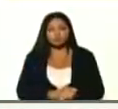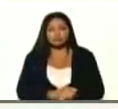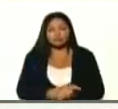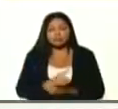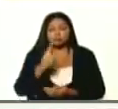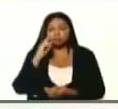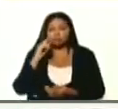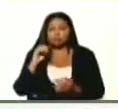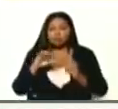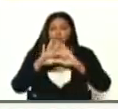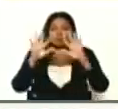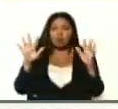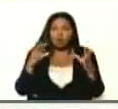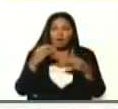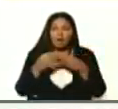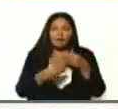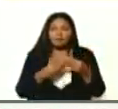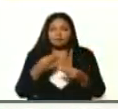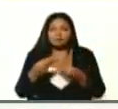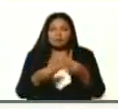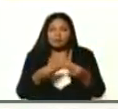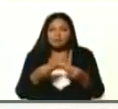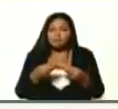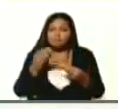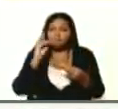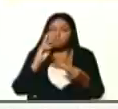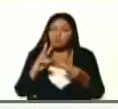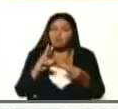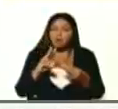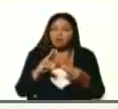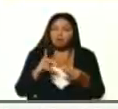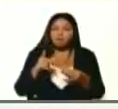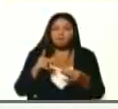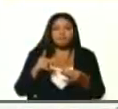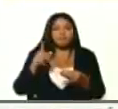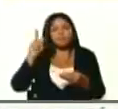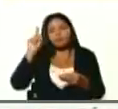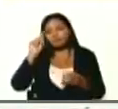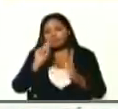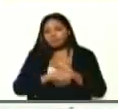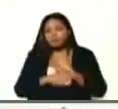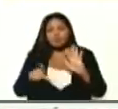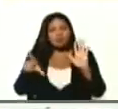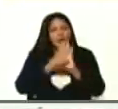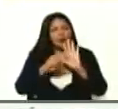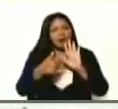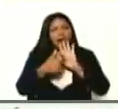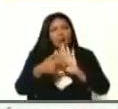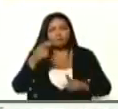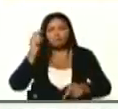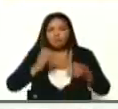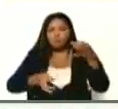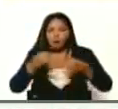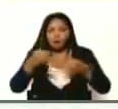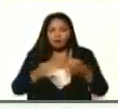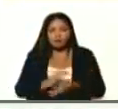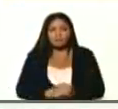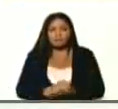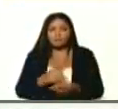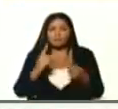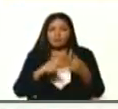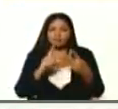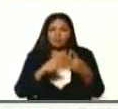certeros que merecen total castigo y el peso de la ley. El caso número